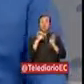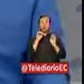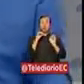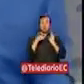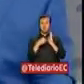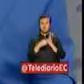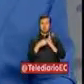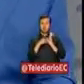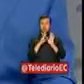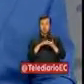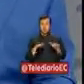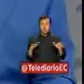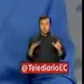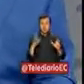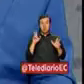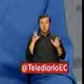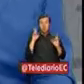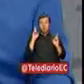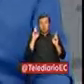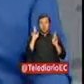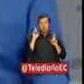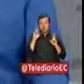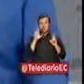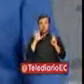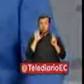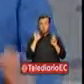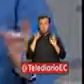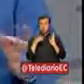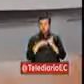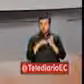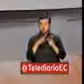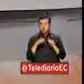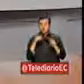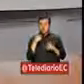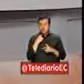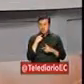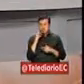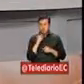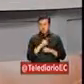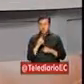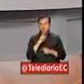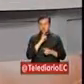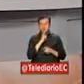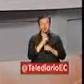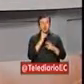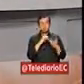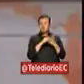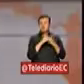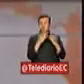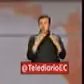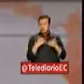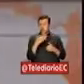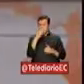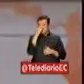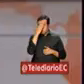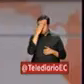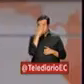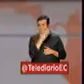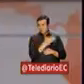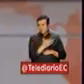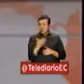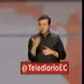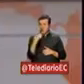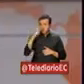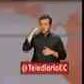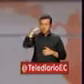estudiantes. Ojalá no sean ellos quienes se vean afectados como resultado de esta situación. Ellos se han visto afectados, y de lo que se trata es de preservar el